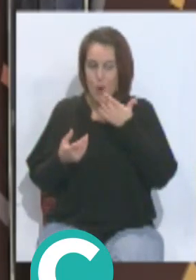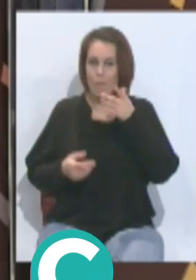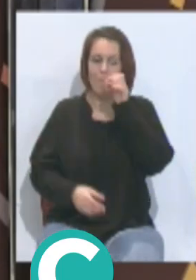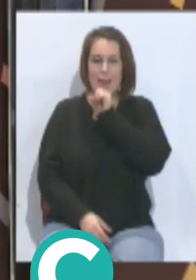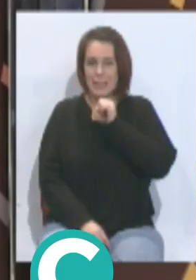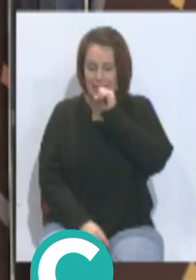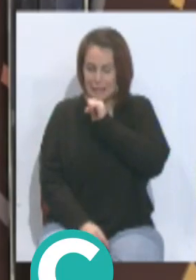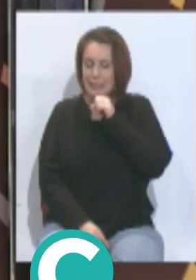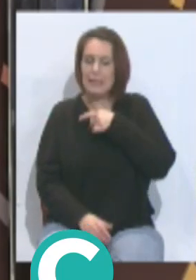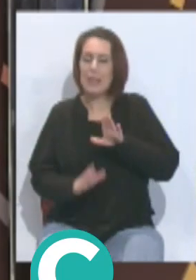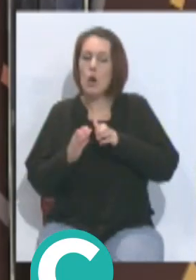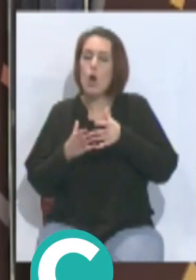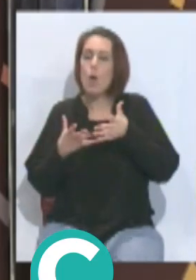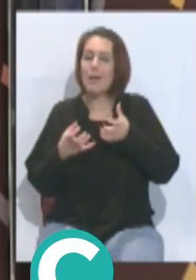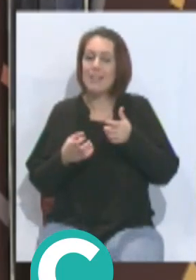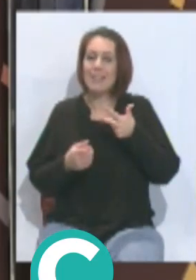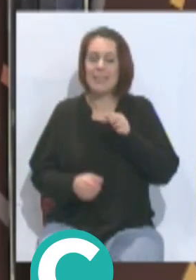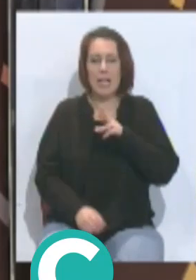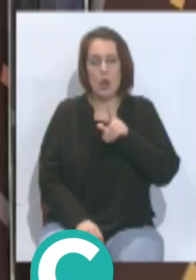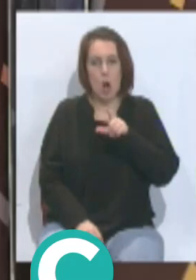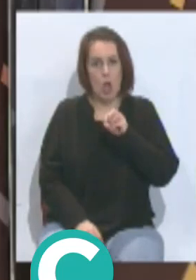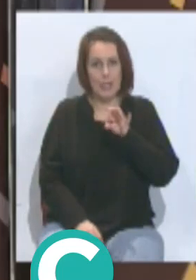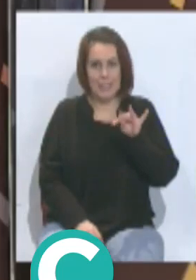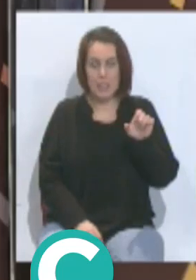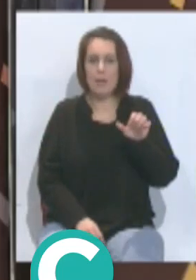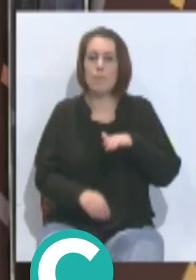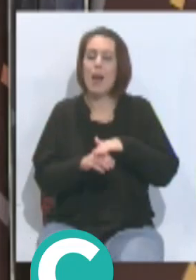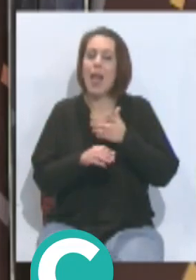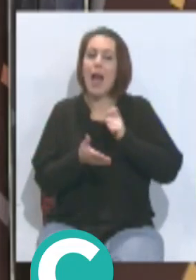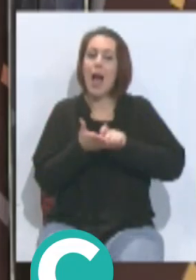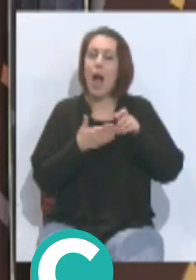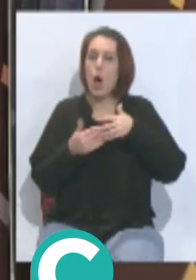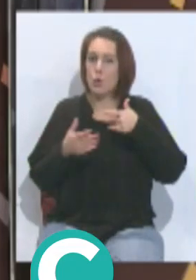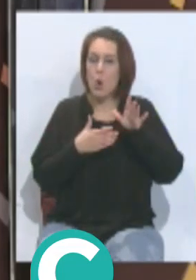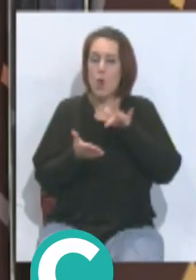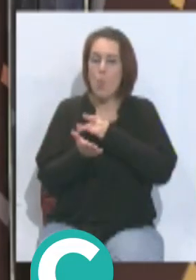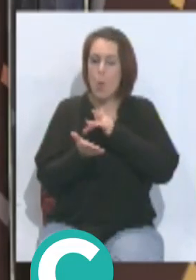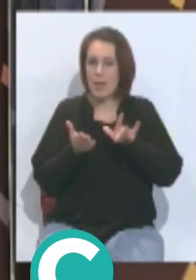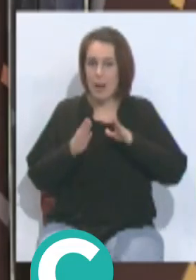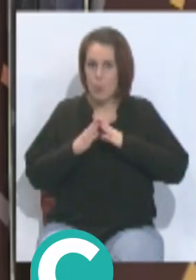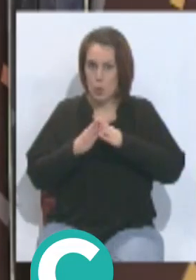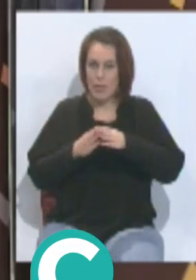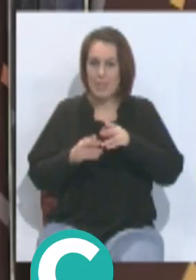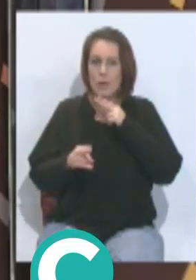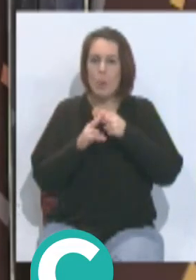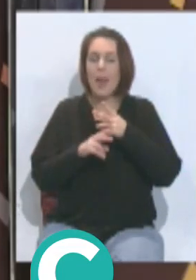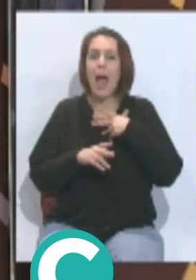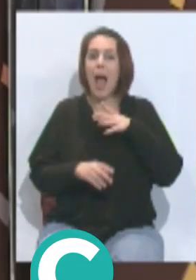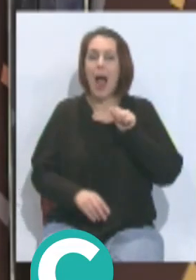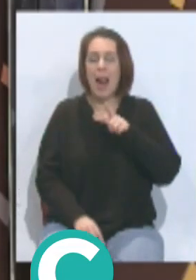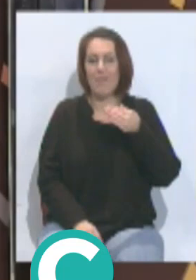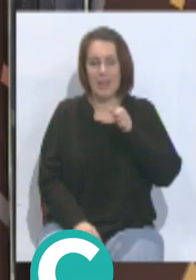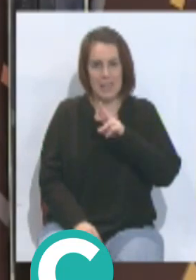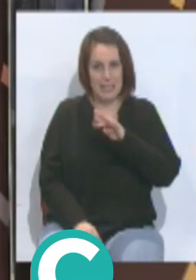doble de la comparsa de los Charlot, dedicado al autor, al poeta portuense Rafael Alberti.